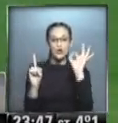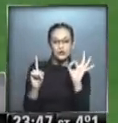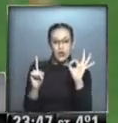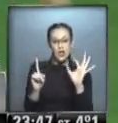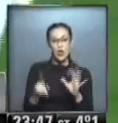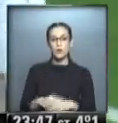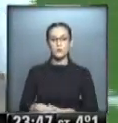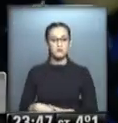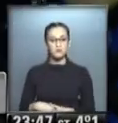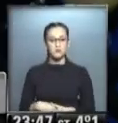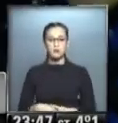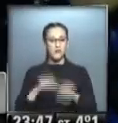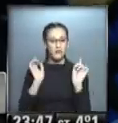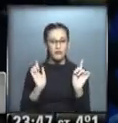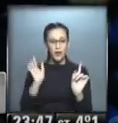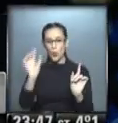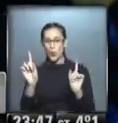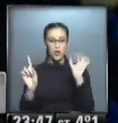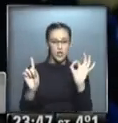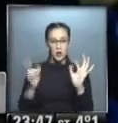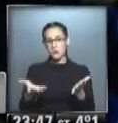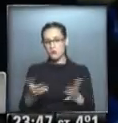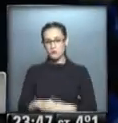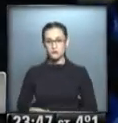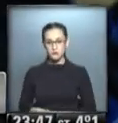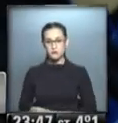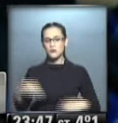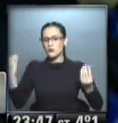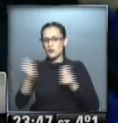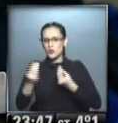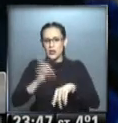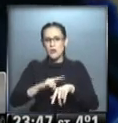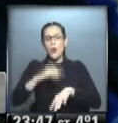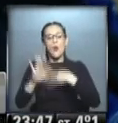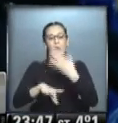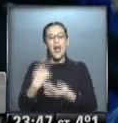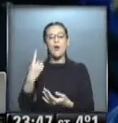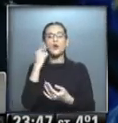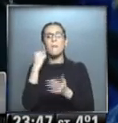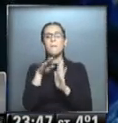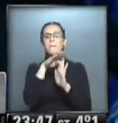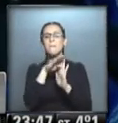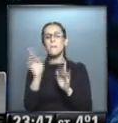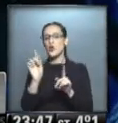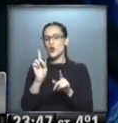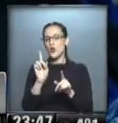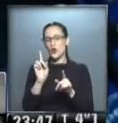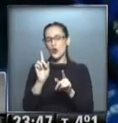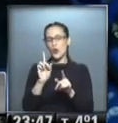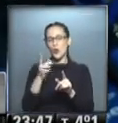no se iban a sacar diferencias. De hecho, Vélez ha jugado bastante tiempo con un jugador menos. Sebastián Domínguez fue